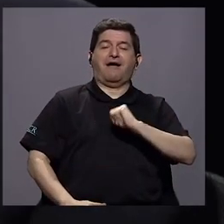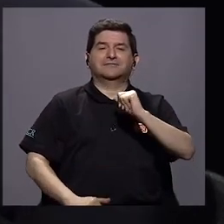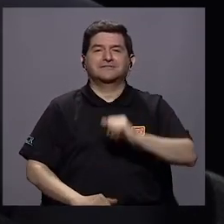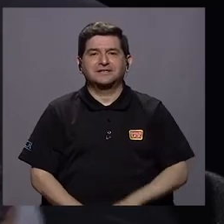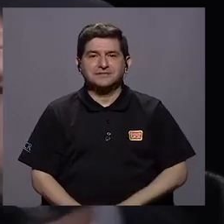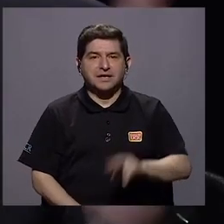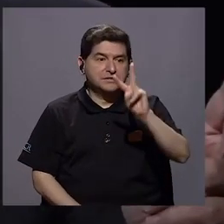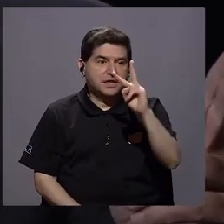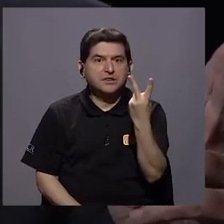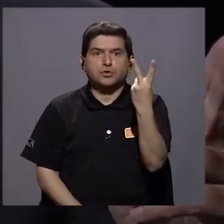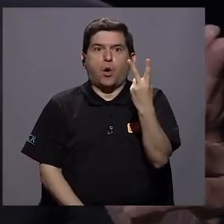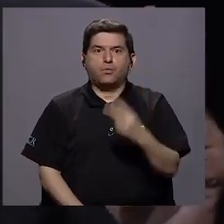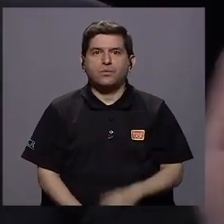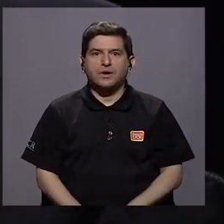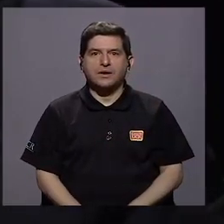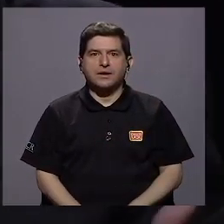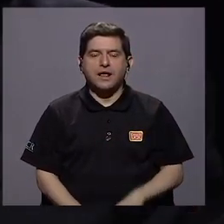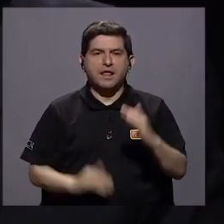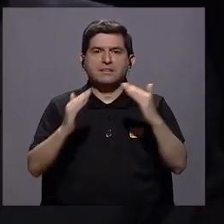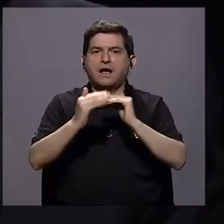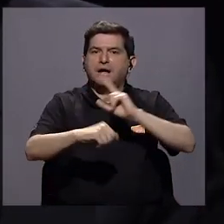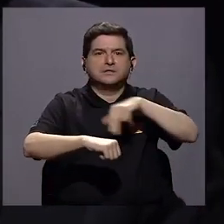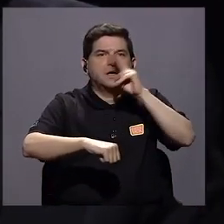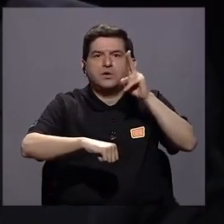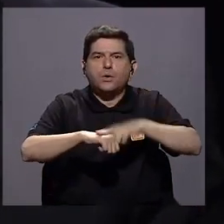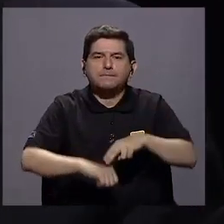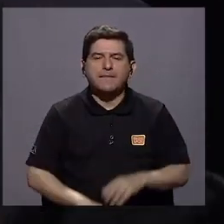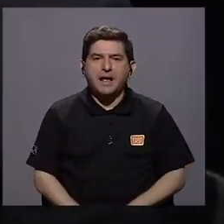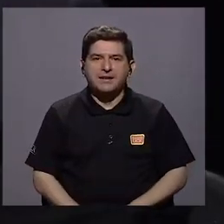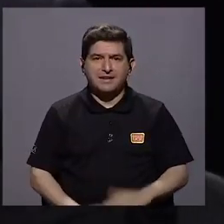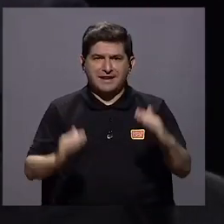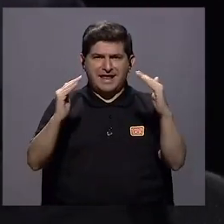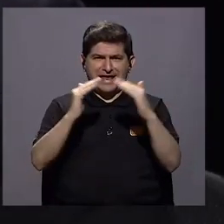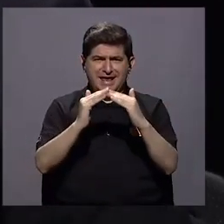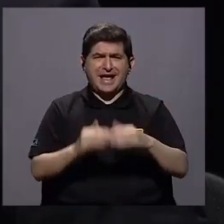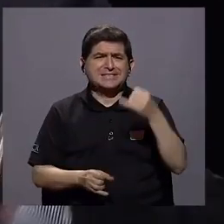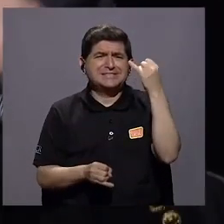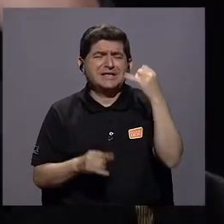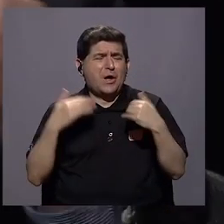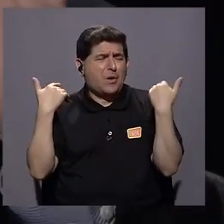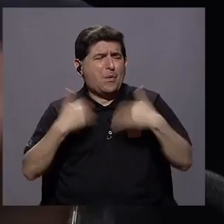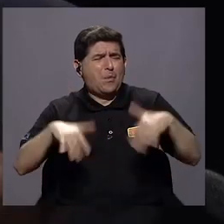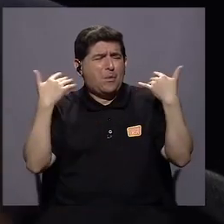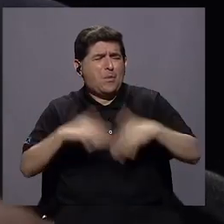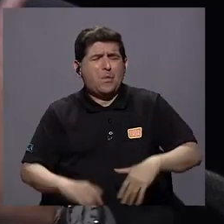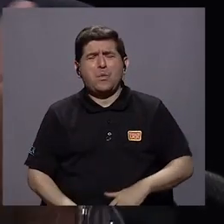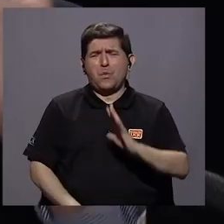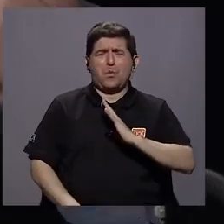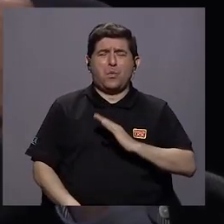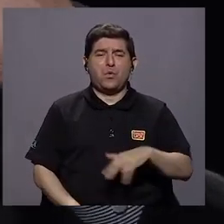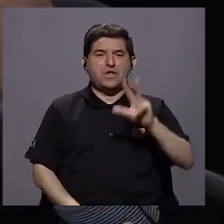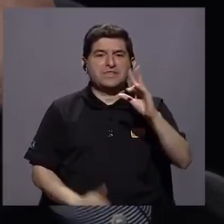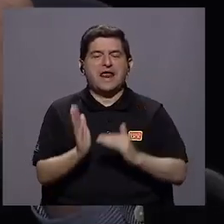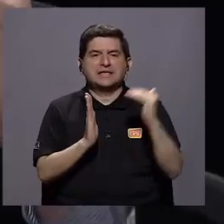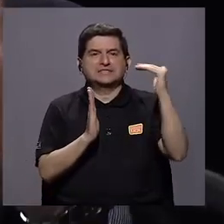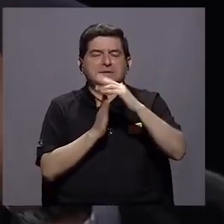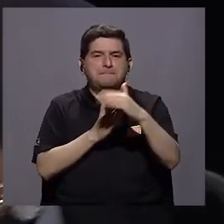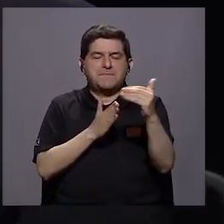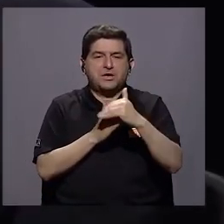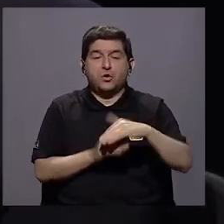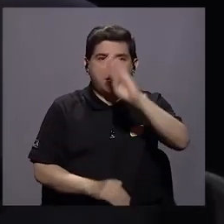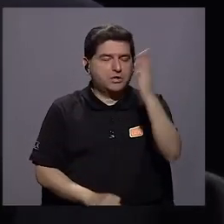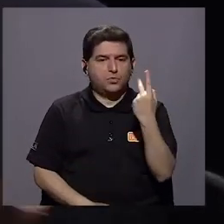sea, el doble de cualquier casa normal. Y las casas de ultralujo de 3 millones de dólares,